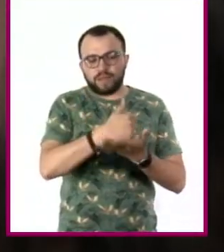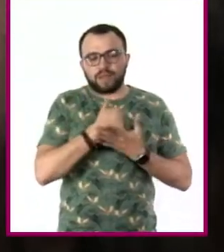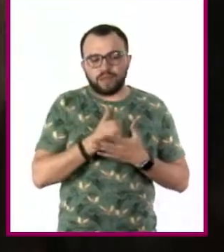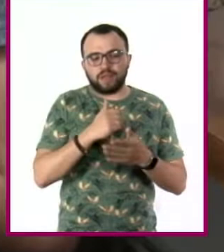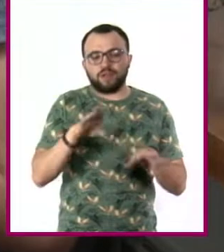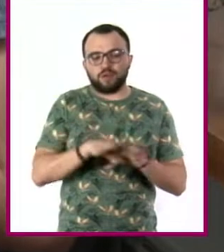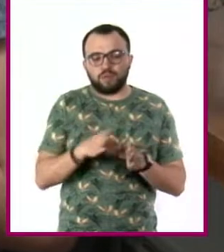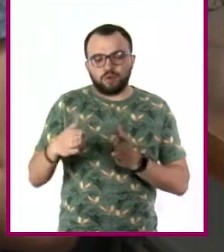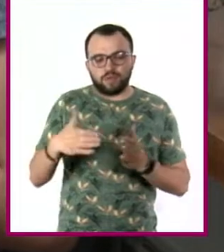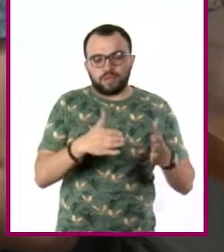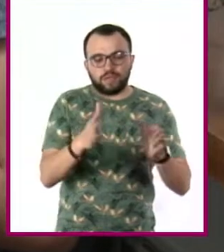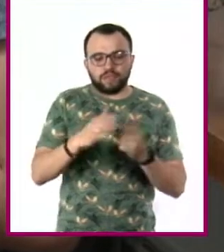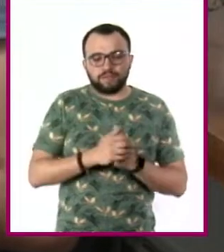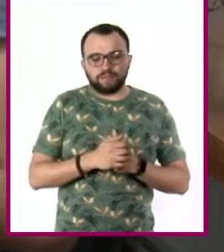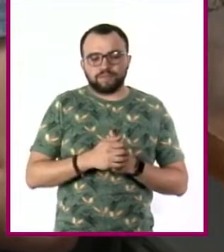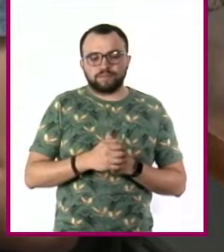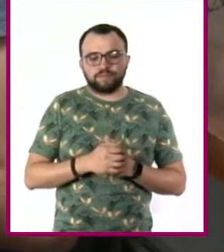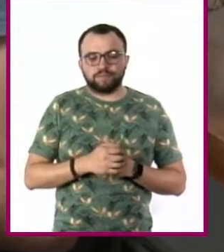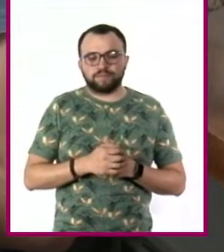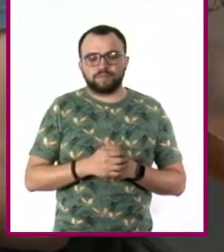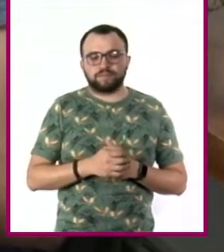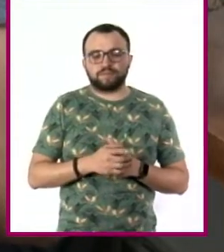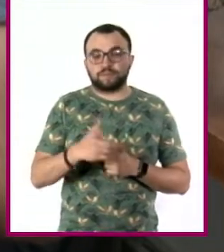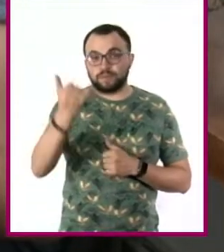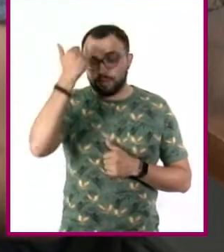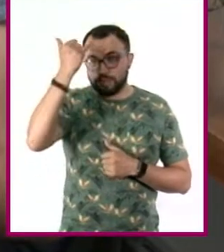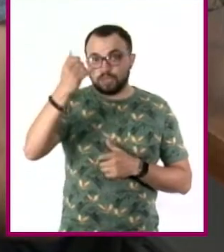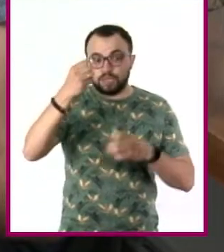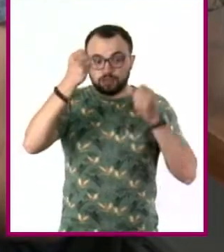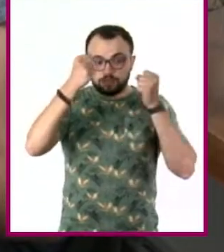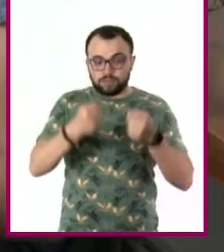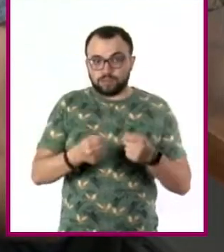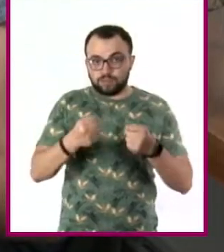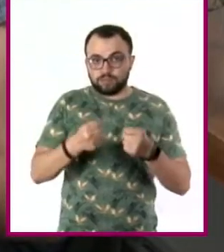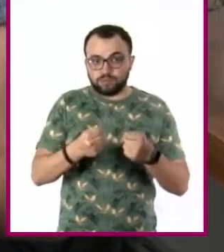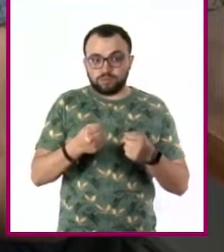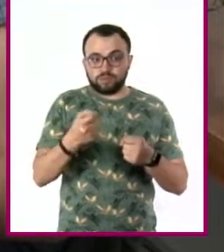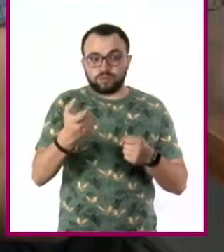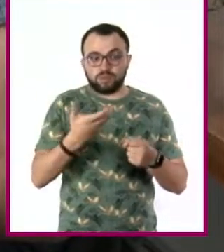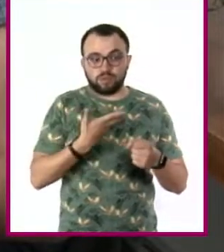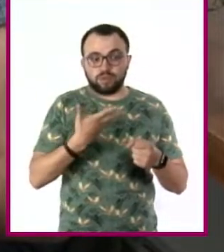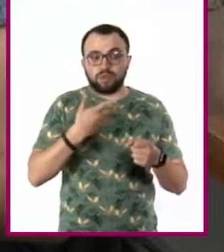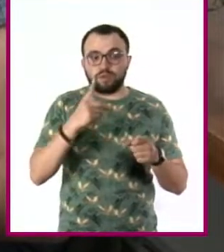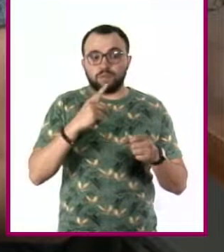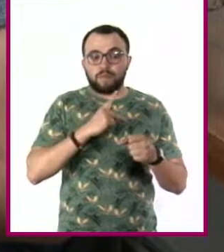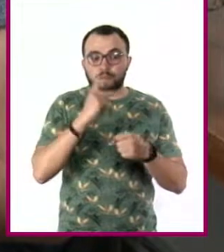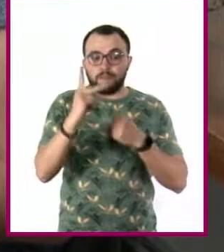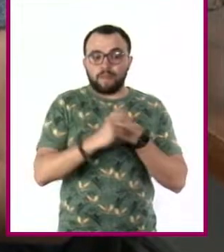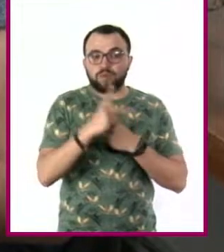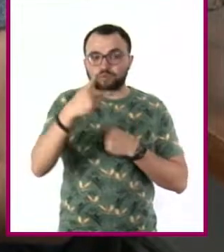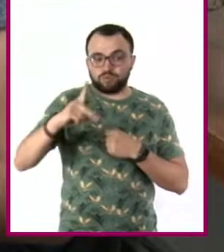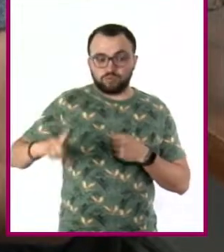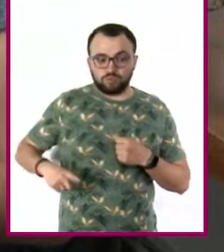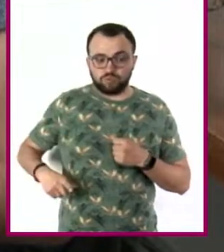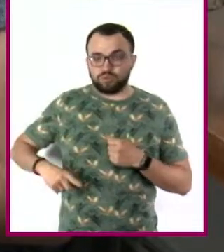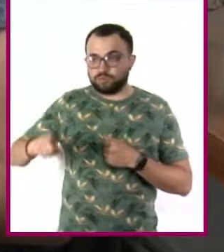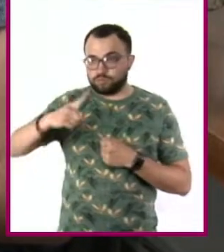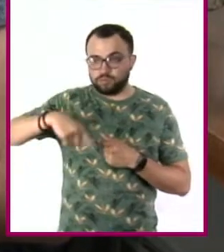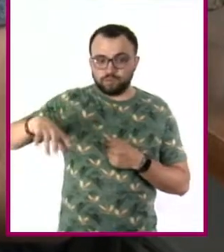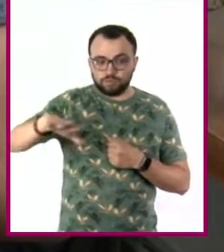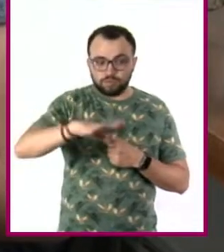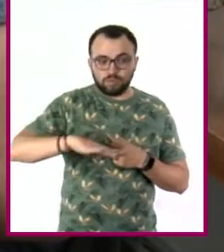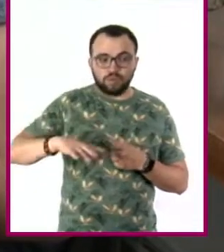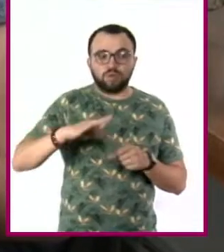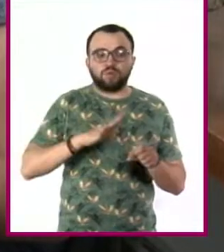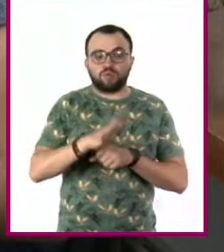guía. Alfredo, de la idea de seguridad que debe proporcionar un país mediante su gobierno a sus habitantes, se